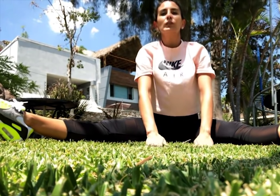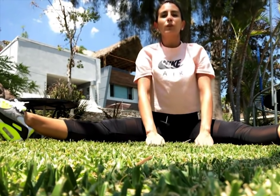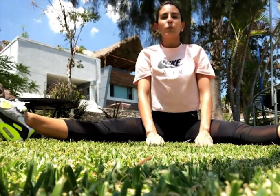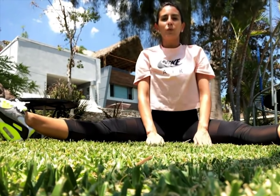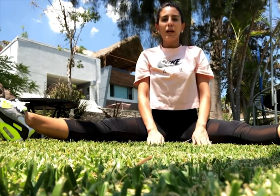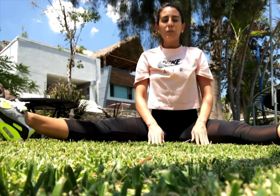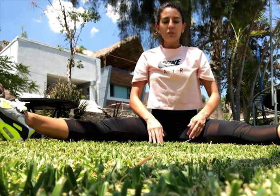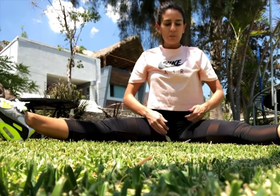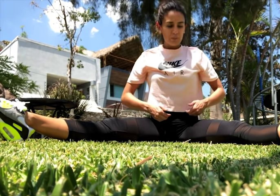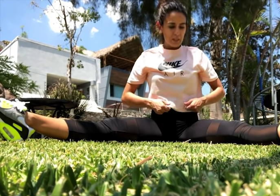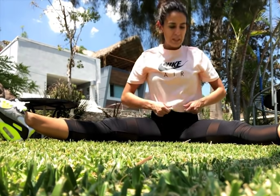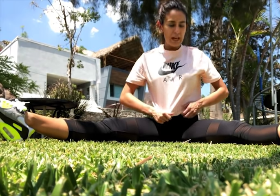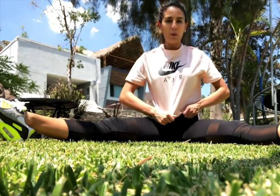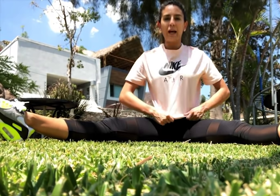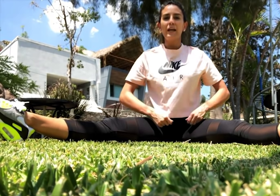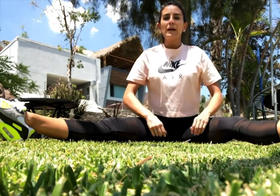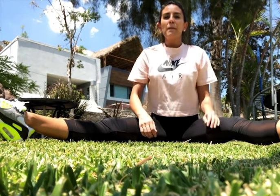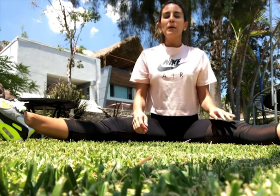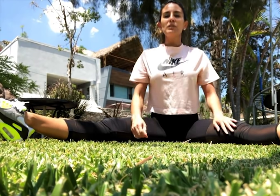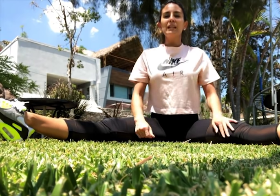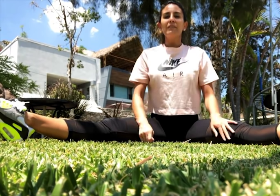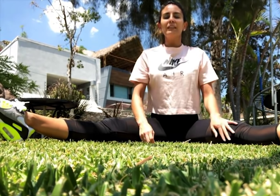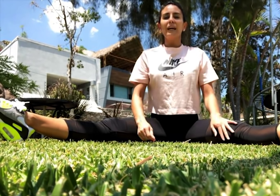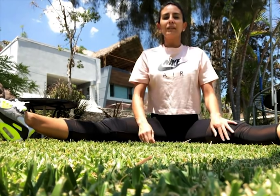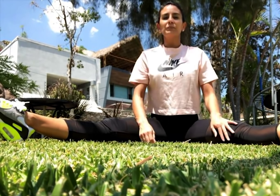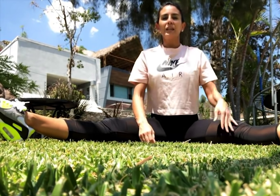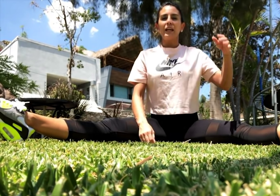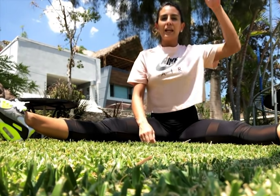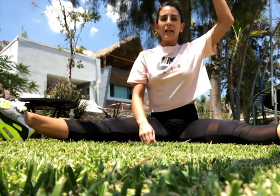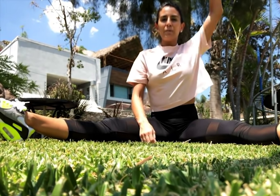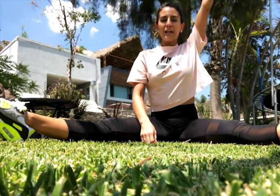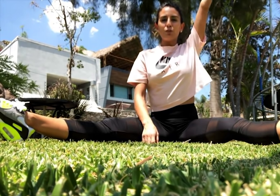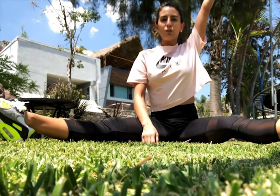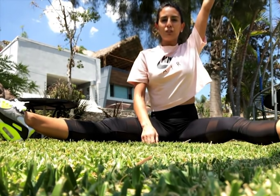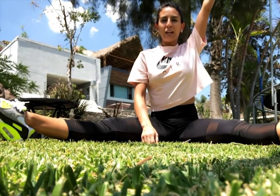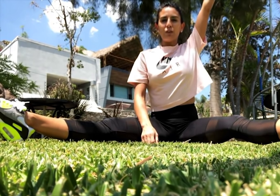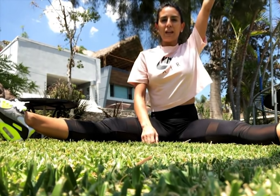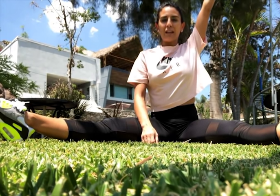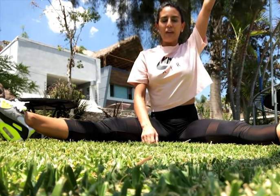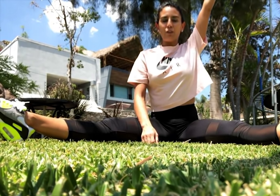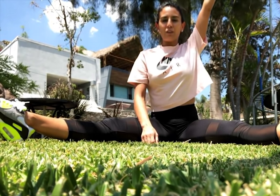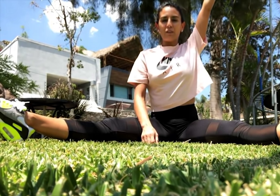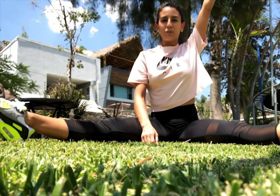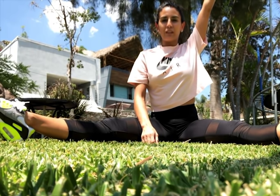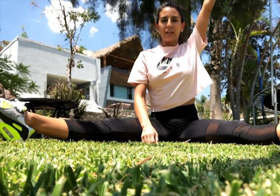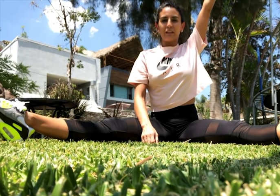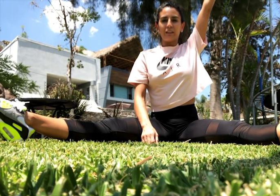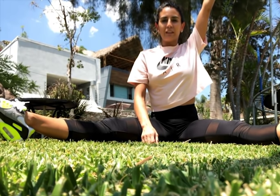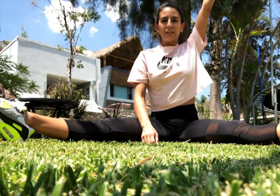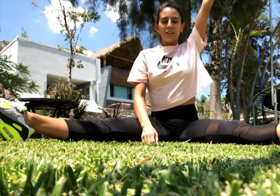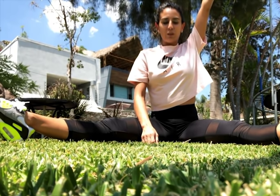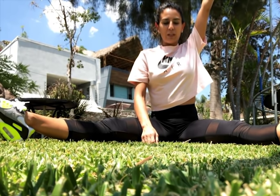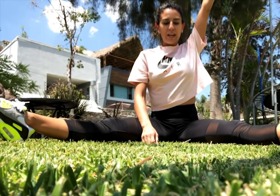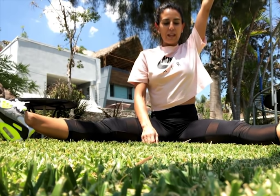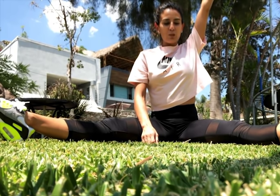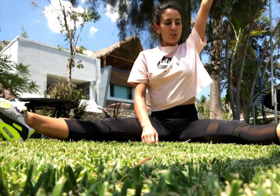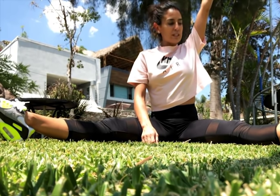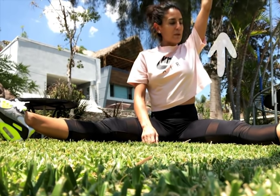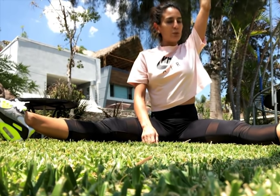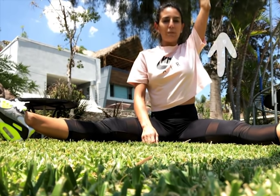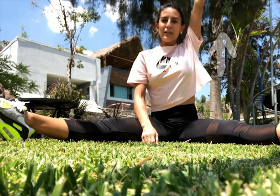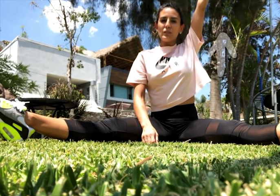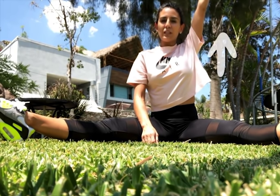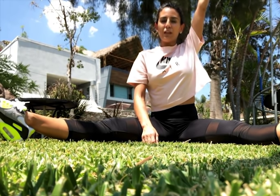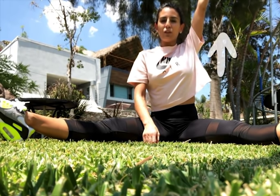nos incorporamos y ahora vamos a levantar el brazo contrario de al lado donde vamos a ir ok entonces